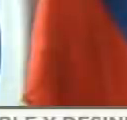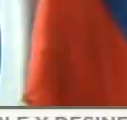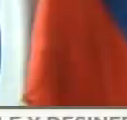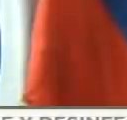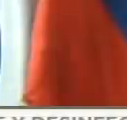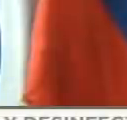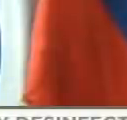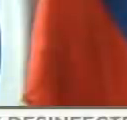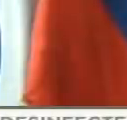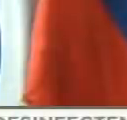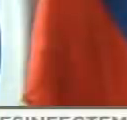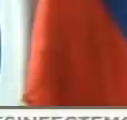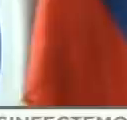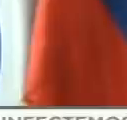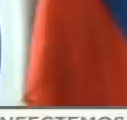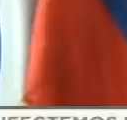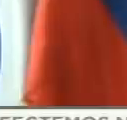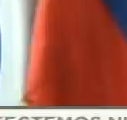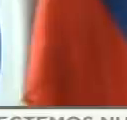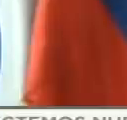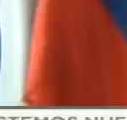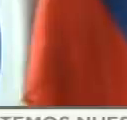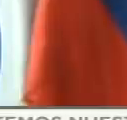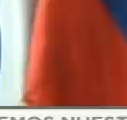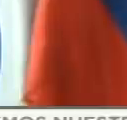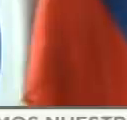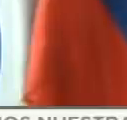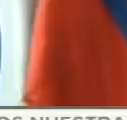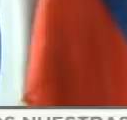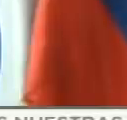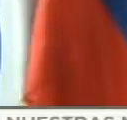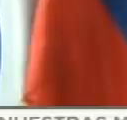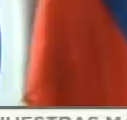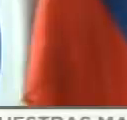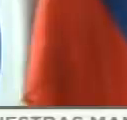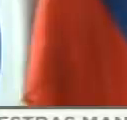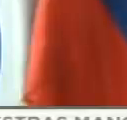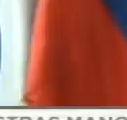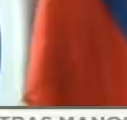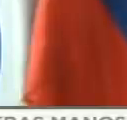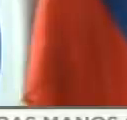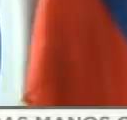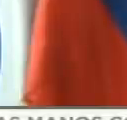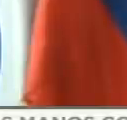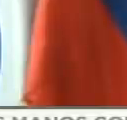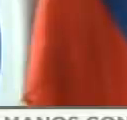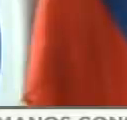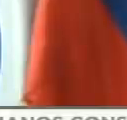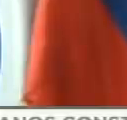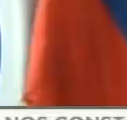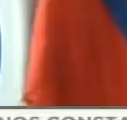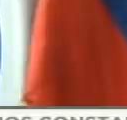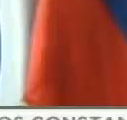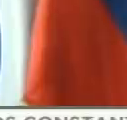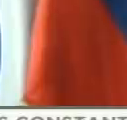mayo reivindicamos que han sido el escudo para que Venezuela esté de pie y siga adelante.